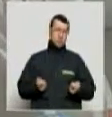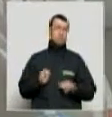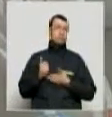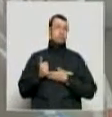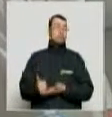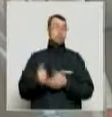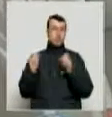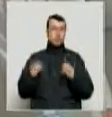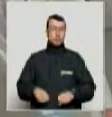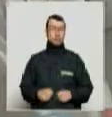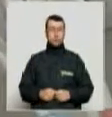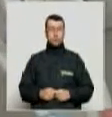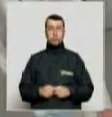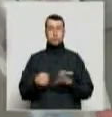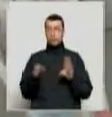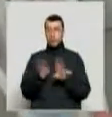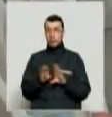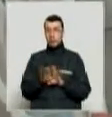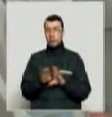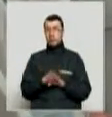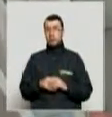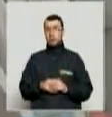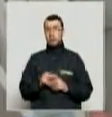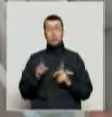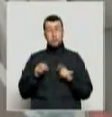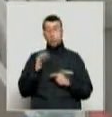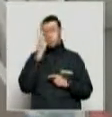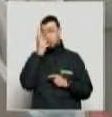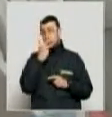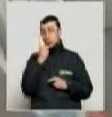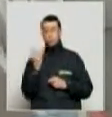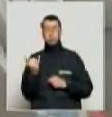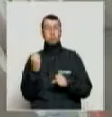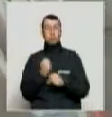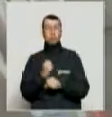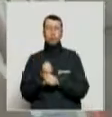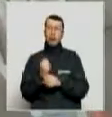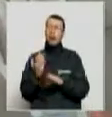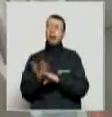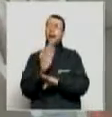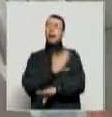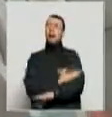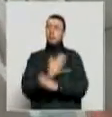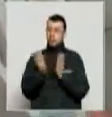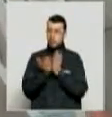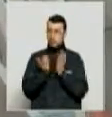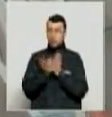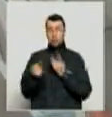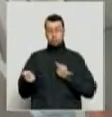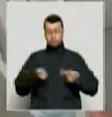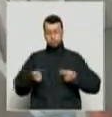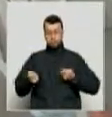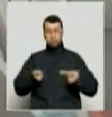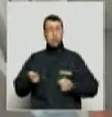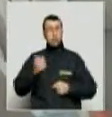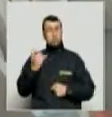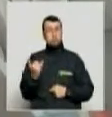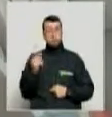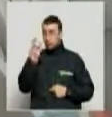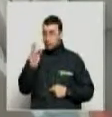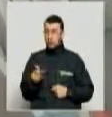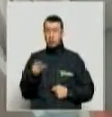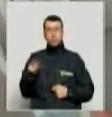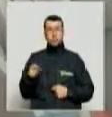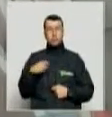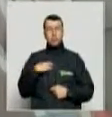tratamientos. Asimismo es muy bonito poder trabajar con estudio previo como un electrocardiograma antes, y si el paciente tiene por ejemplo